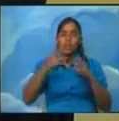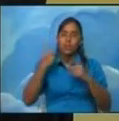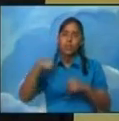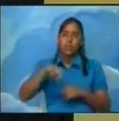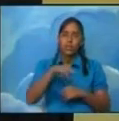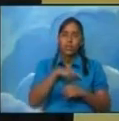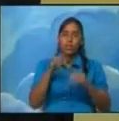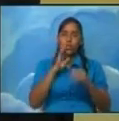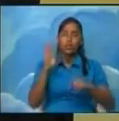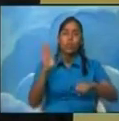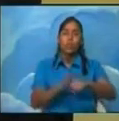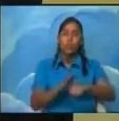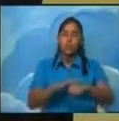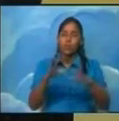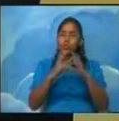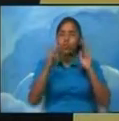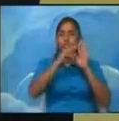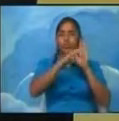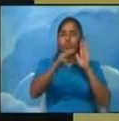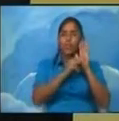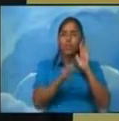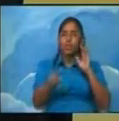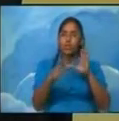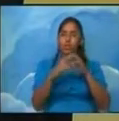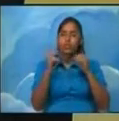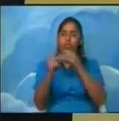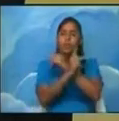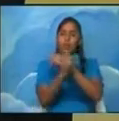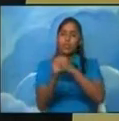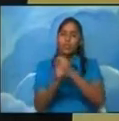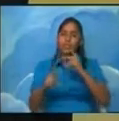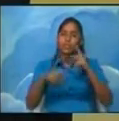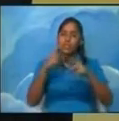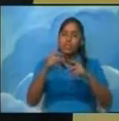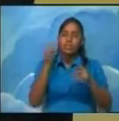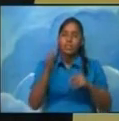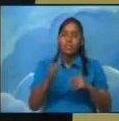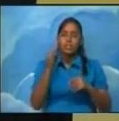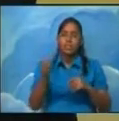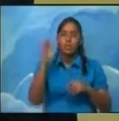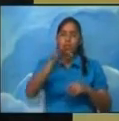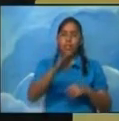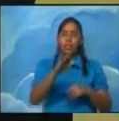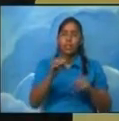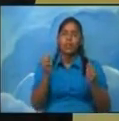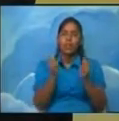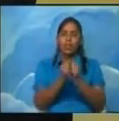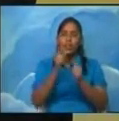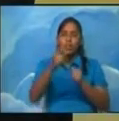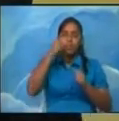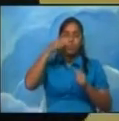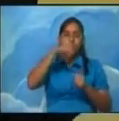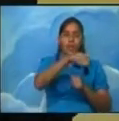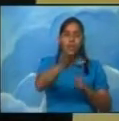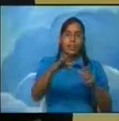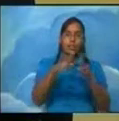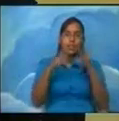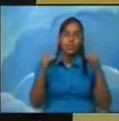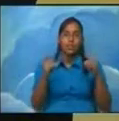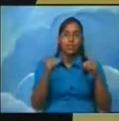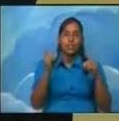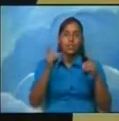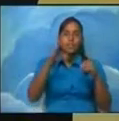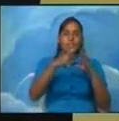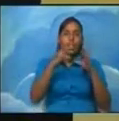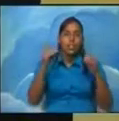nosotros cumplimos sus mandamientos, su protección divina siempre estará con su pueblo, su protección, su